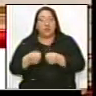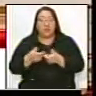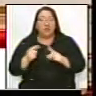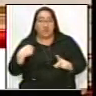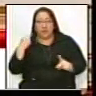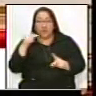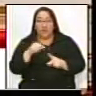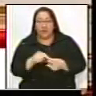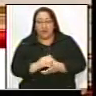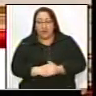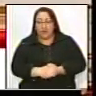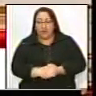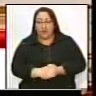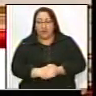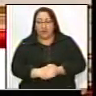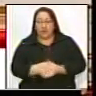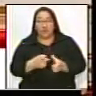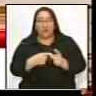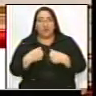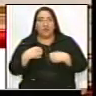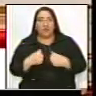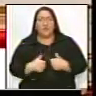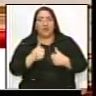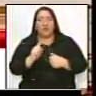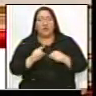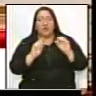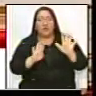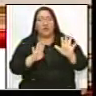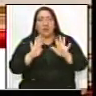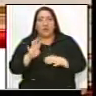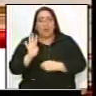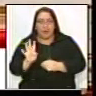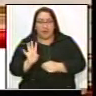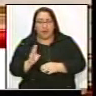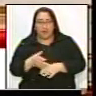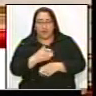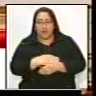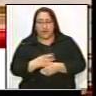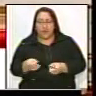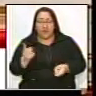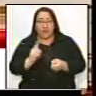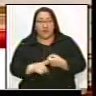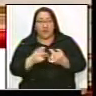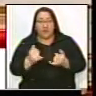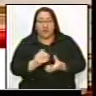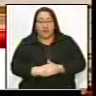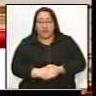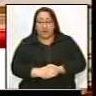Y estamos viviendo desde el año 1994 hasta la fecha.